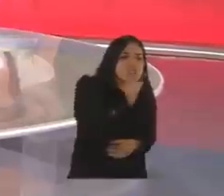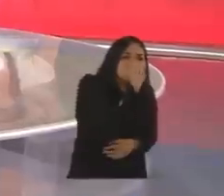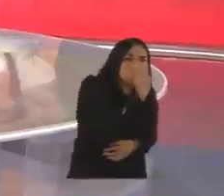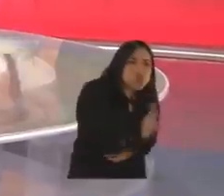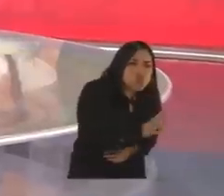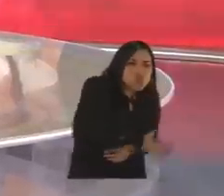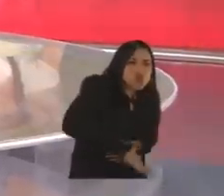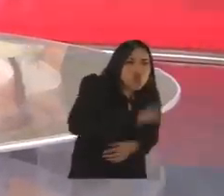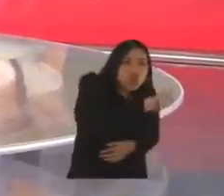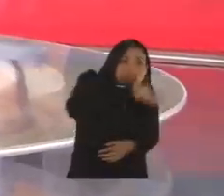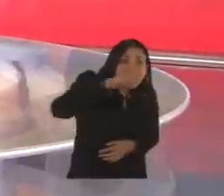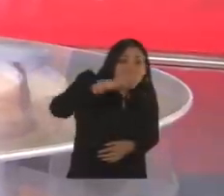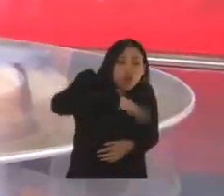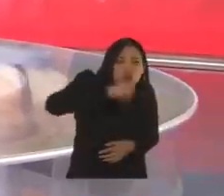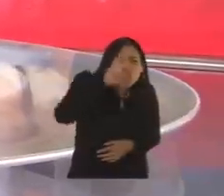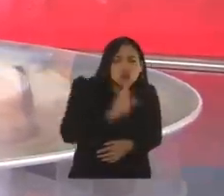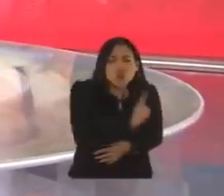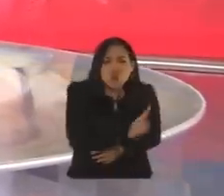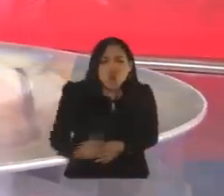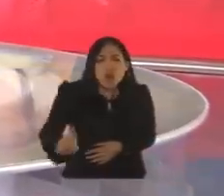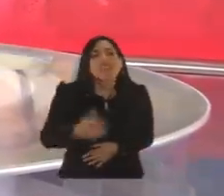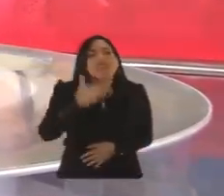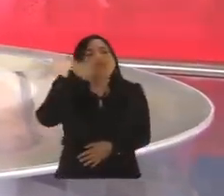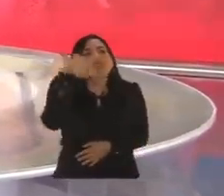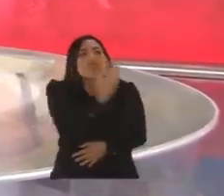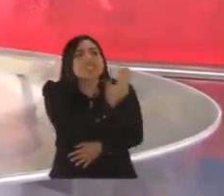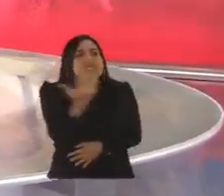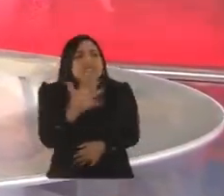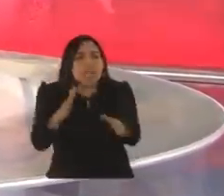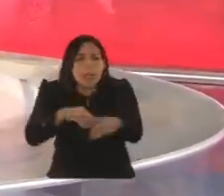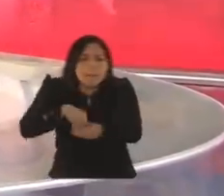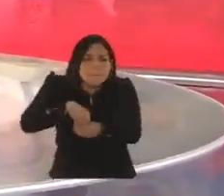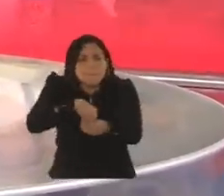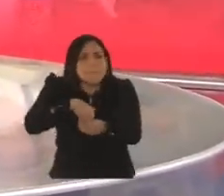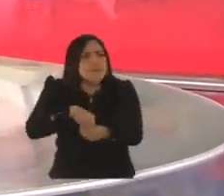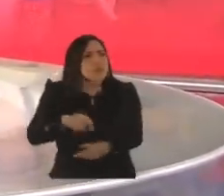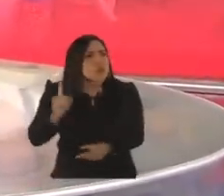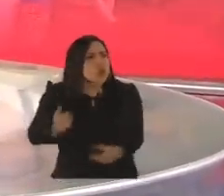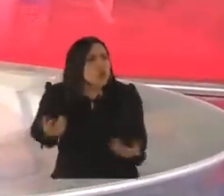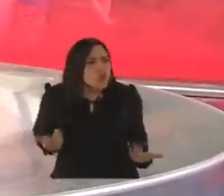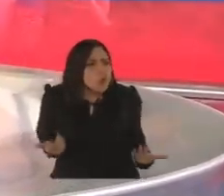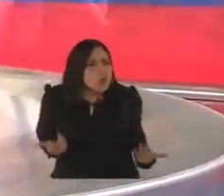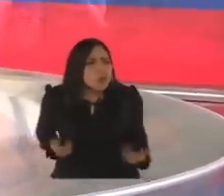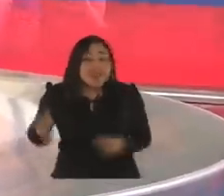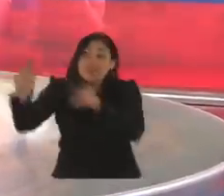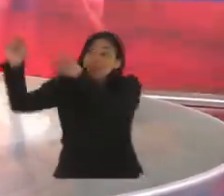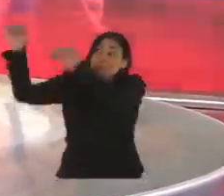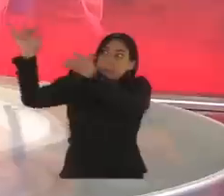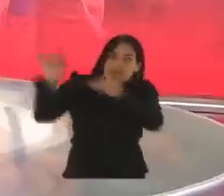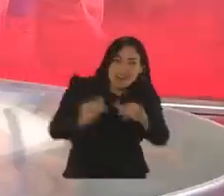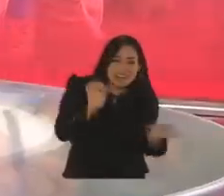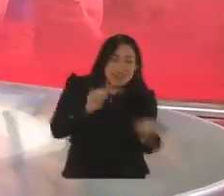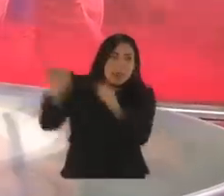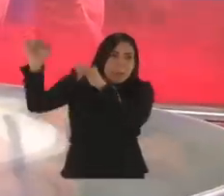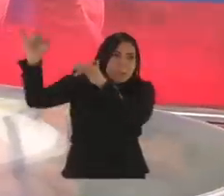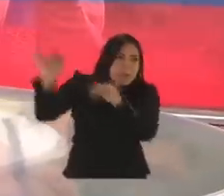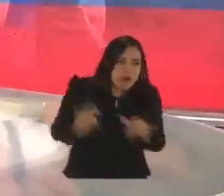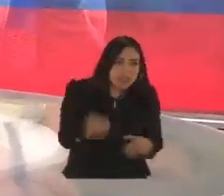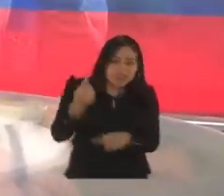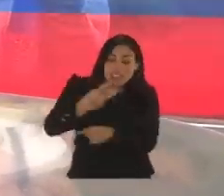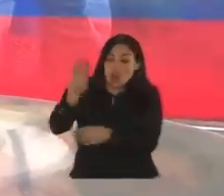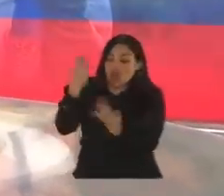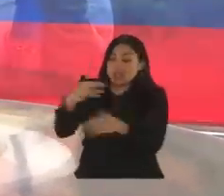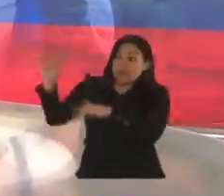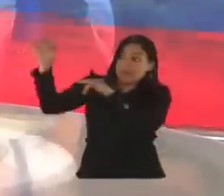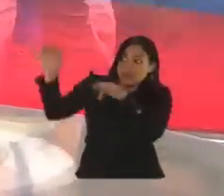sureste de Antioquia, a 5 adultos mayores que estaban atrapados en sus viviendas, esto por cuenta de los derrumbes que se han registrado hace 8 días en la